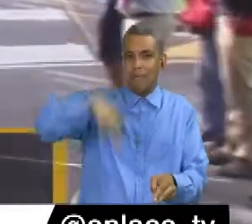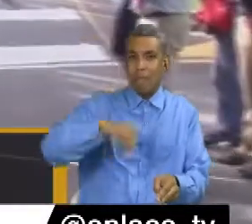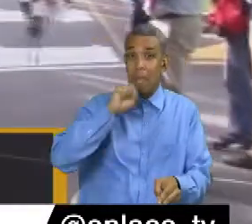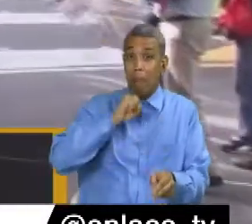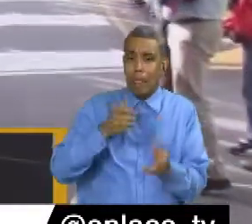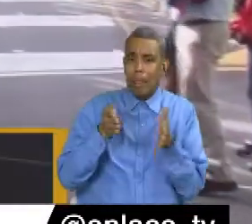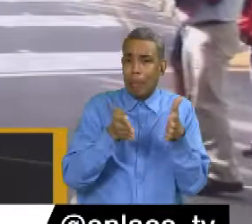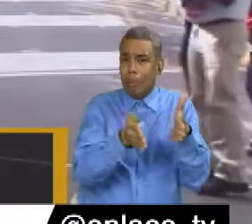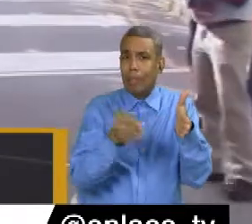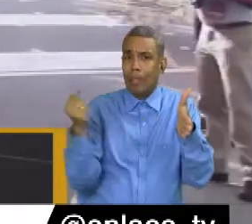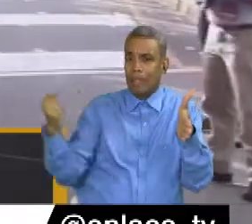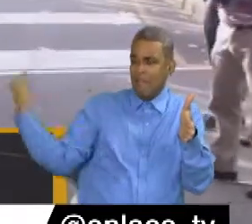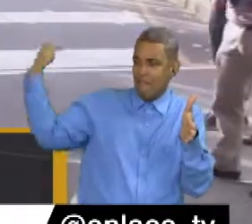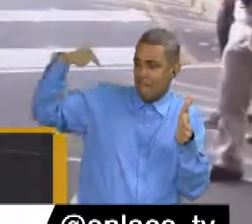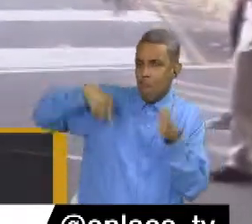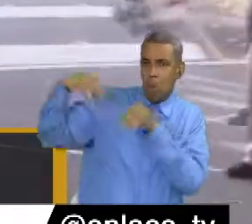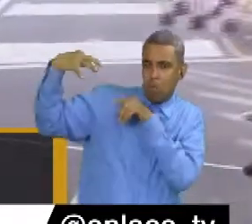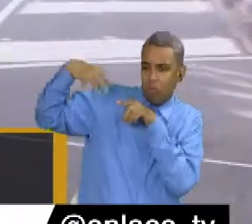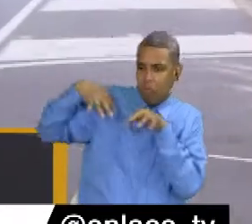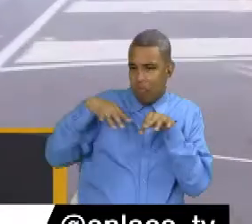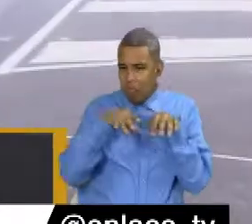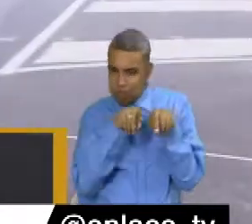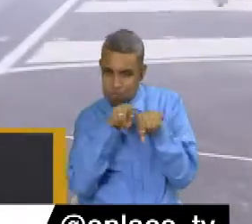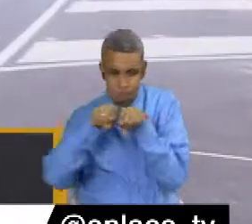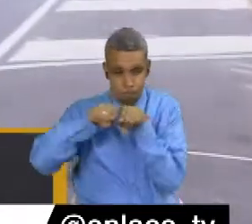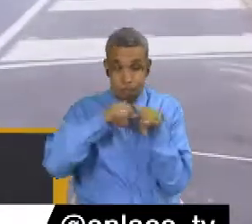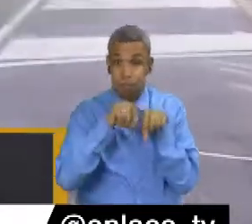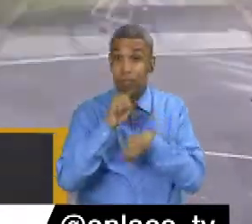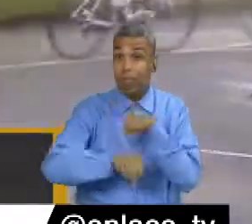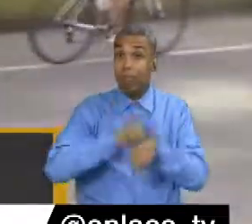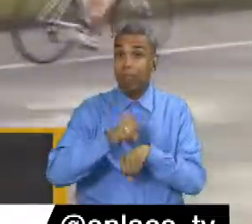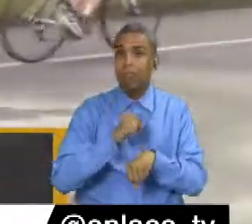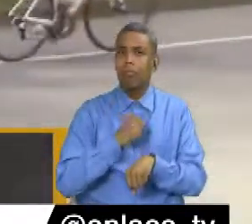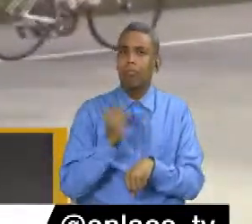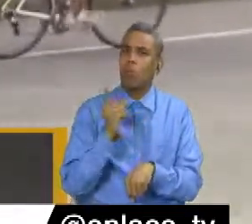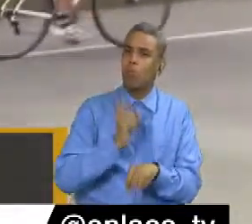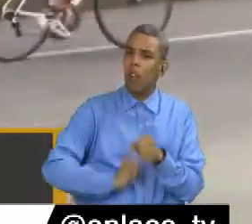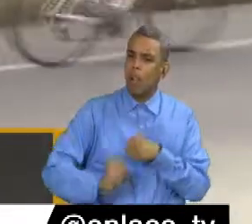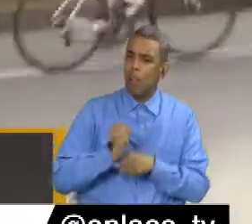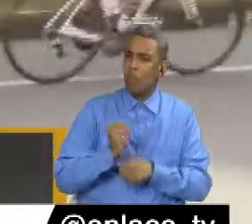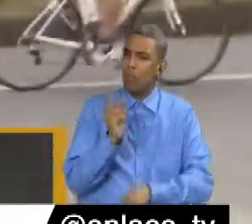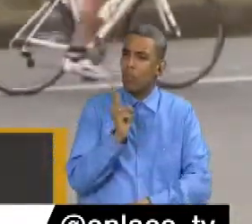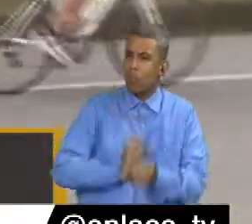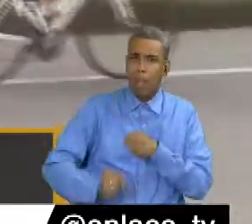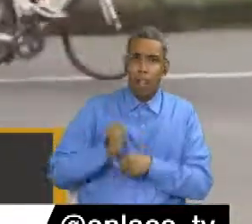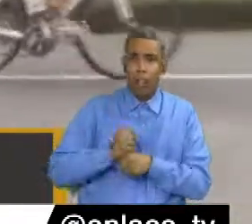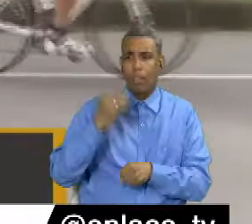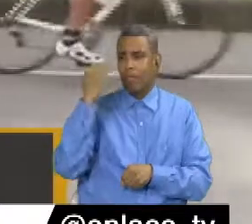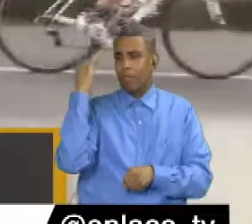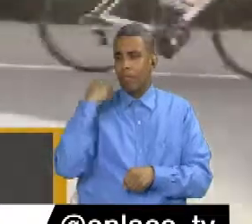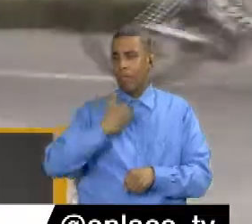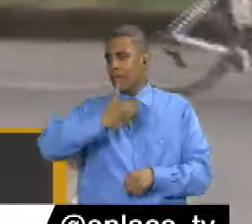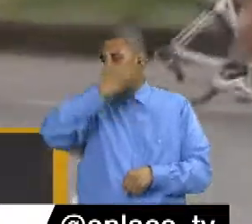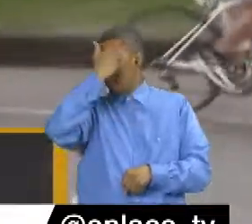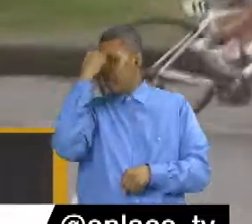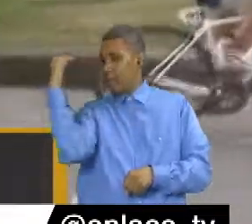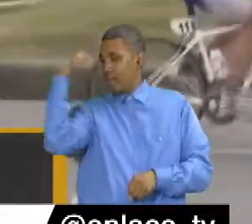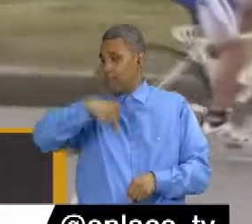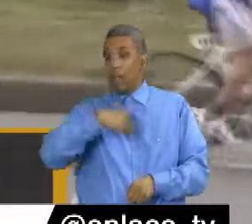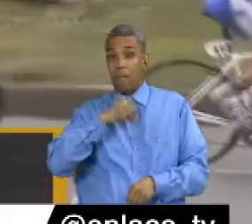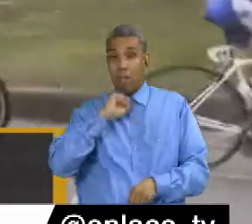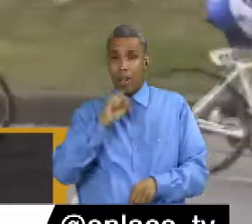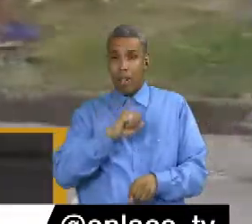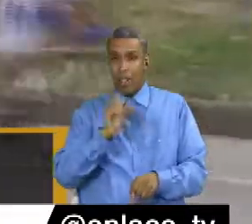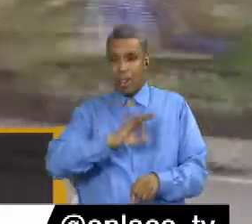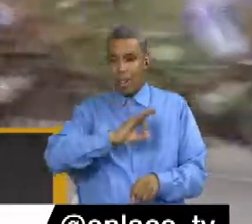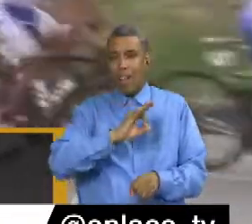Regresa la Vuelta a Colombia a Barranca Bermeja luego de varios años de ausencia. Se trata de la tercera etapa de más de 200 kilómetros que llega desde